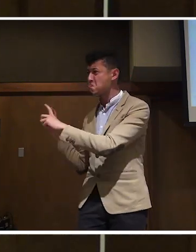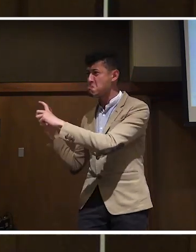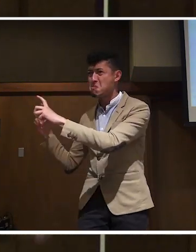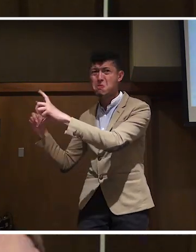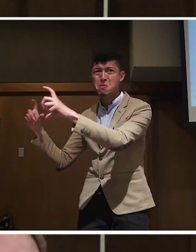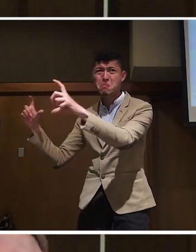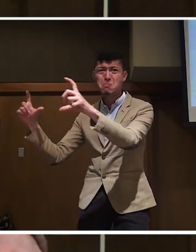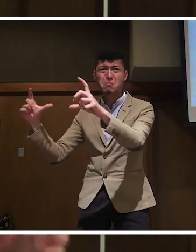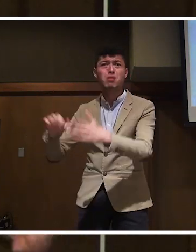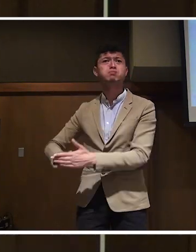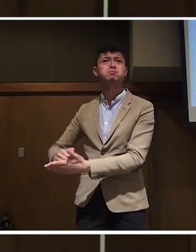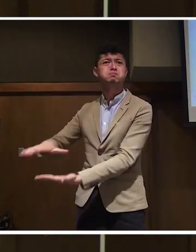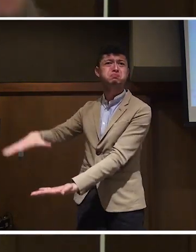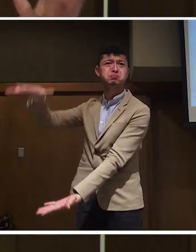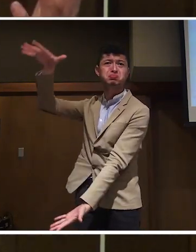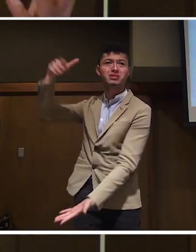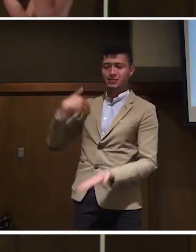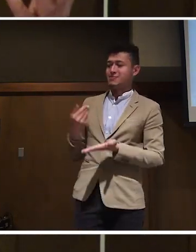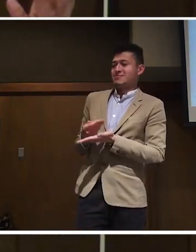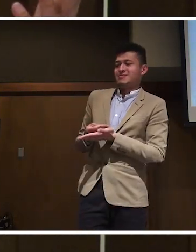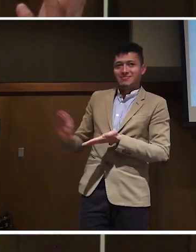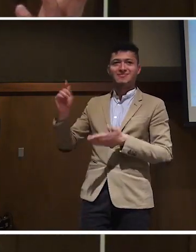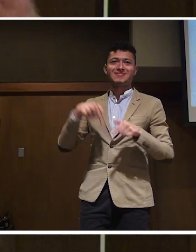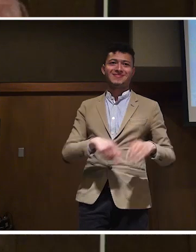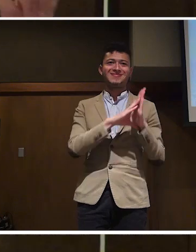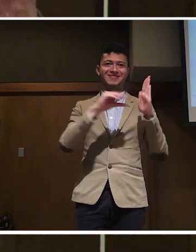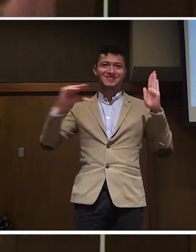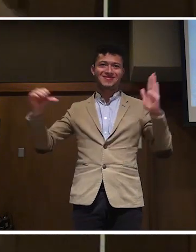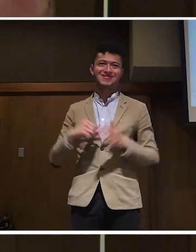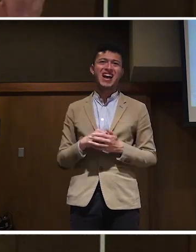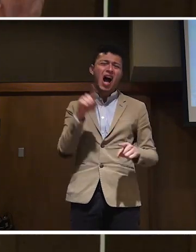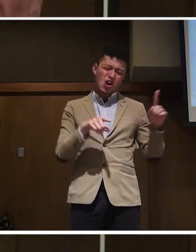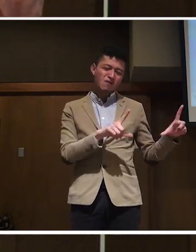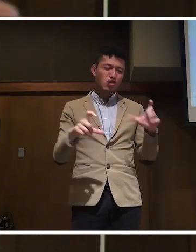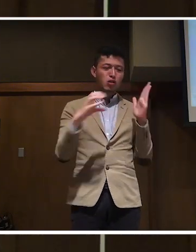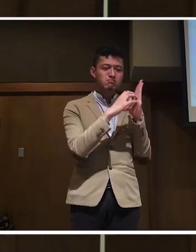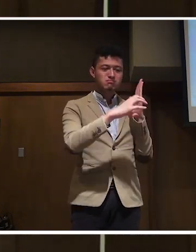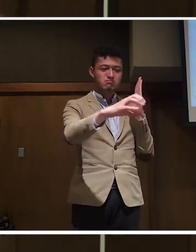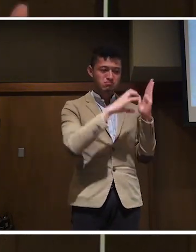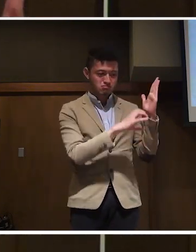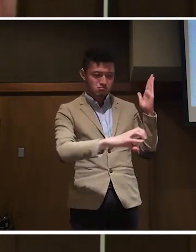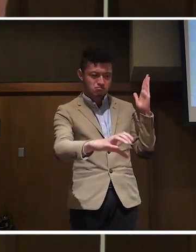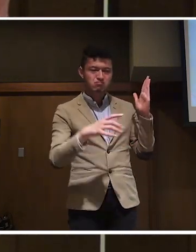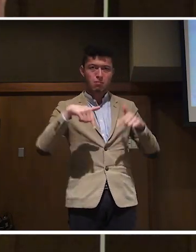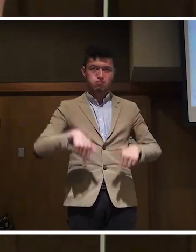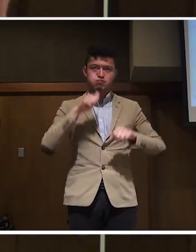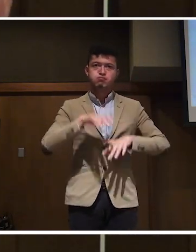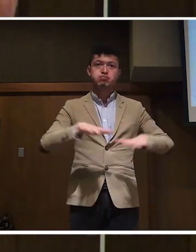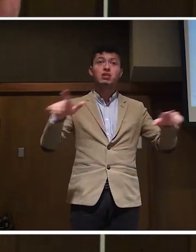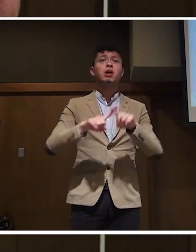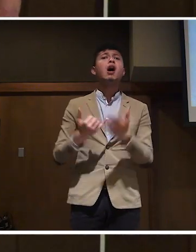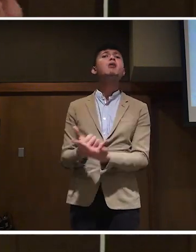está acá. Han salido fotos en algunos catálogos, etcétera, pero finalmente hay miles de fotografías